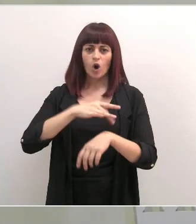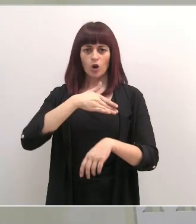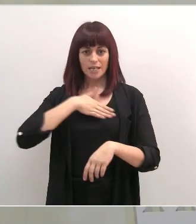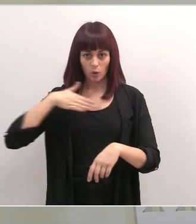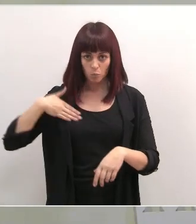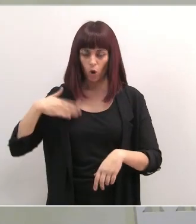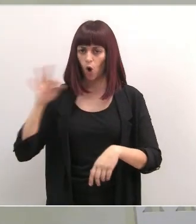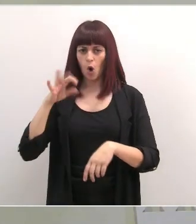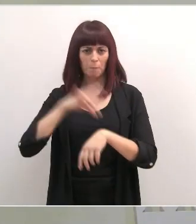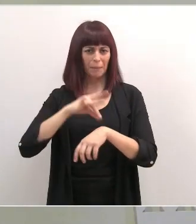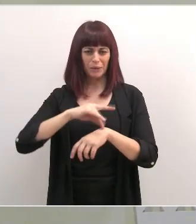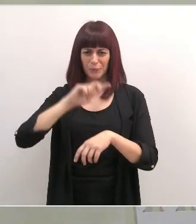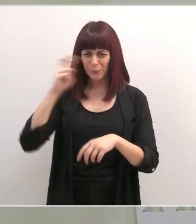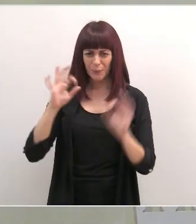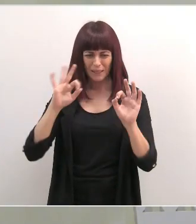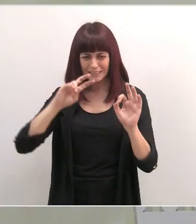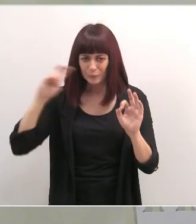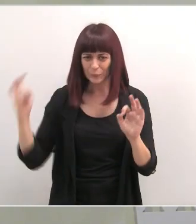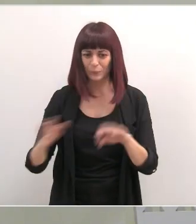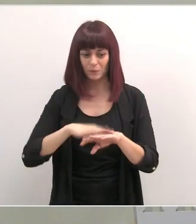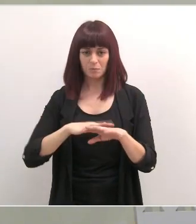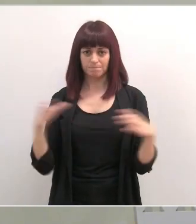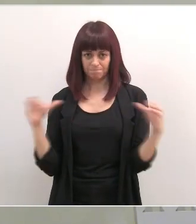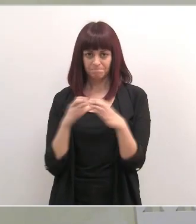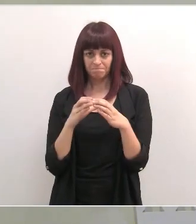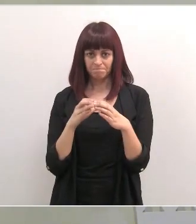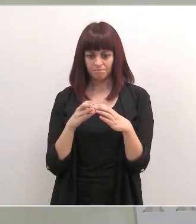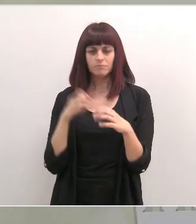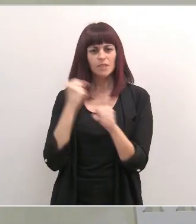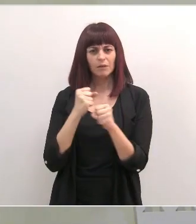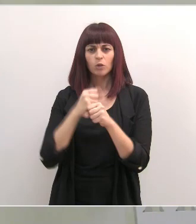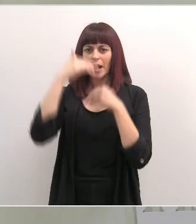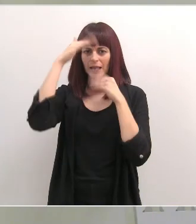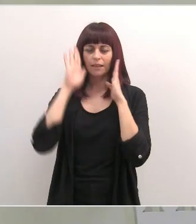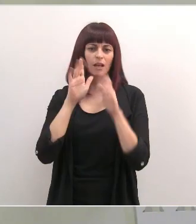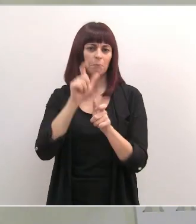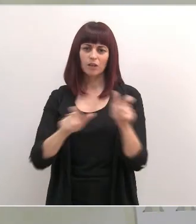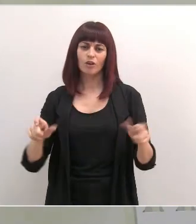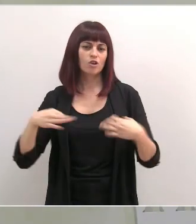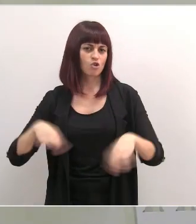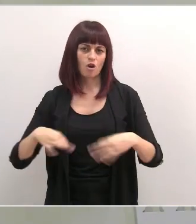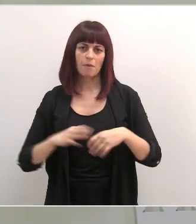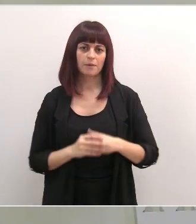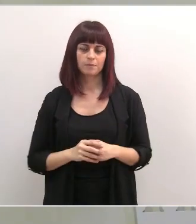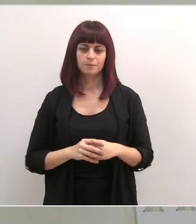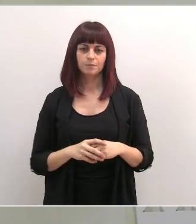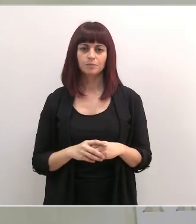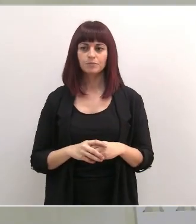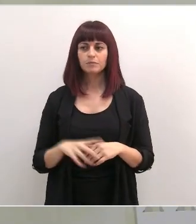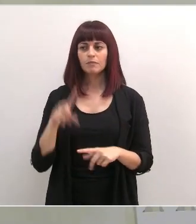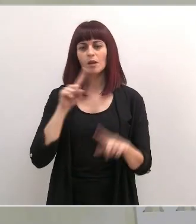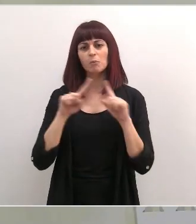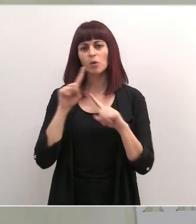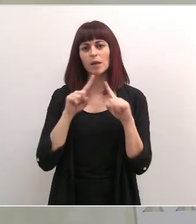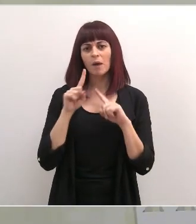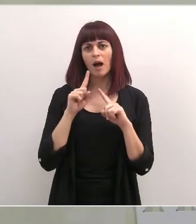formar grupos que ahora mismo ya estamos trabajando para atender a estos pacientes con normalidad. No es tanto, el problema no